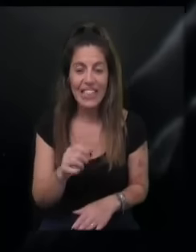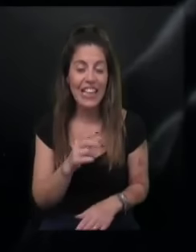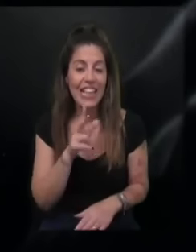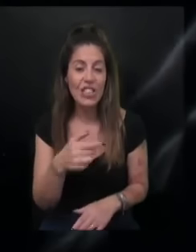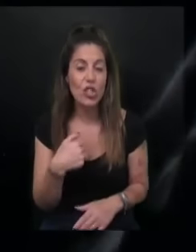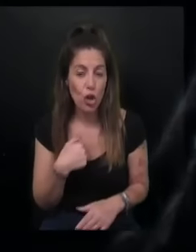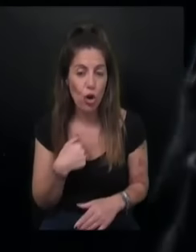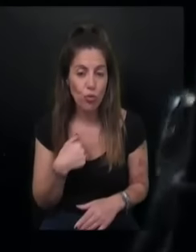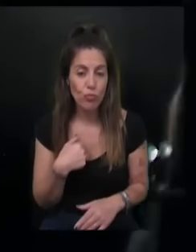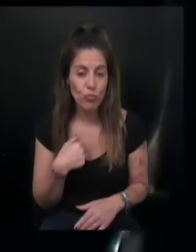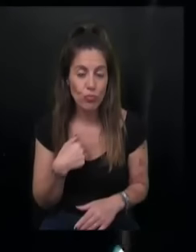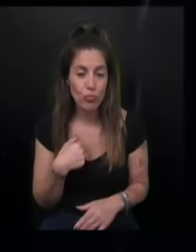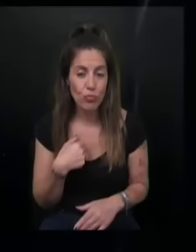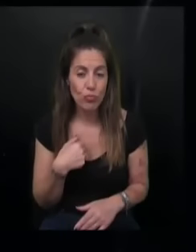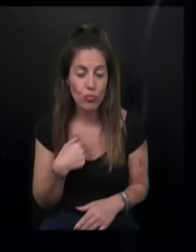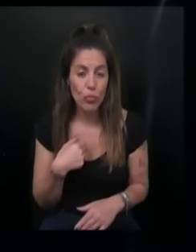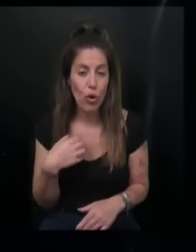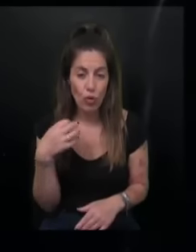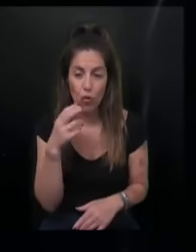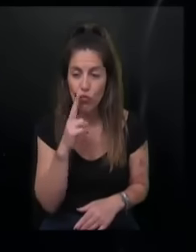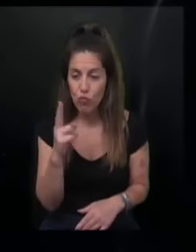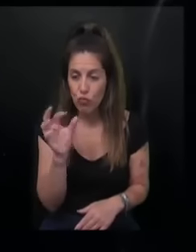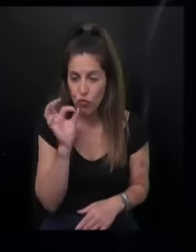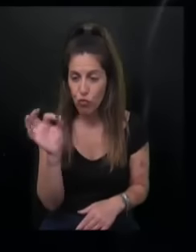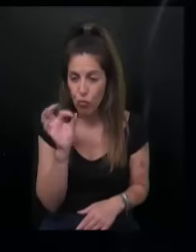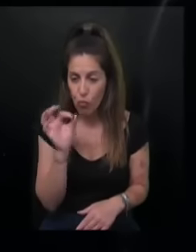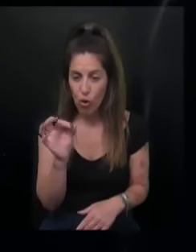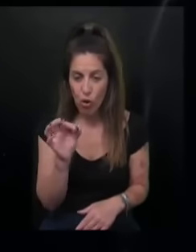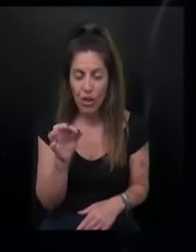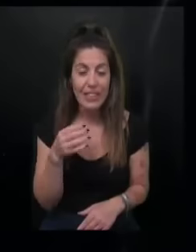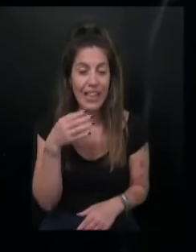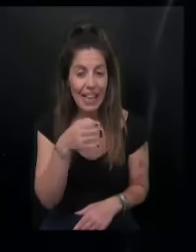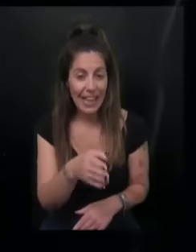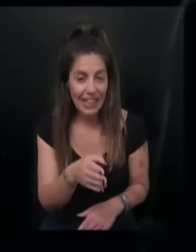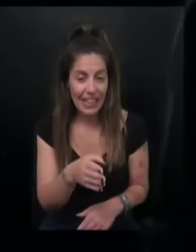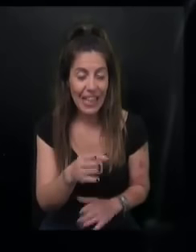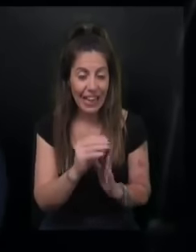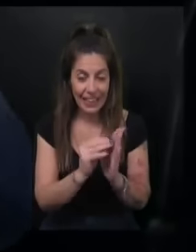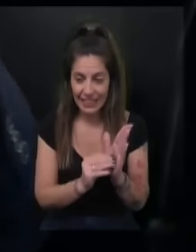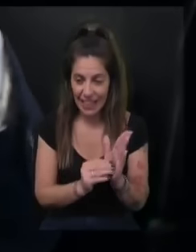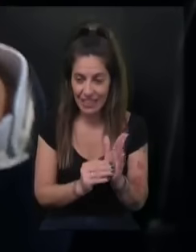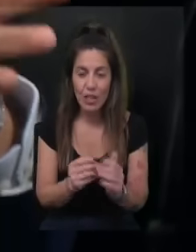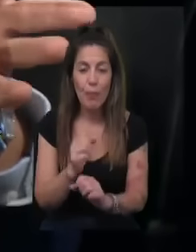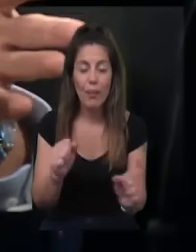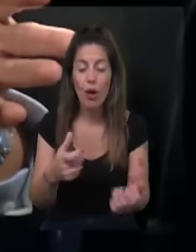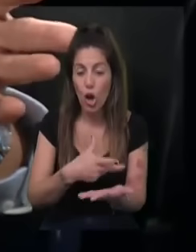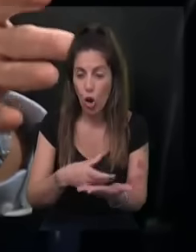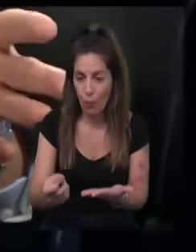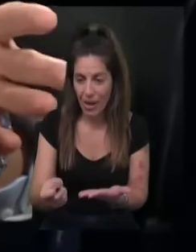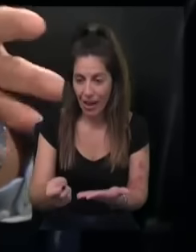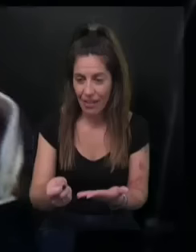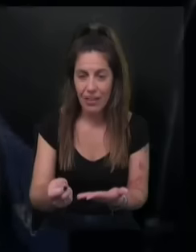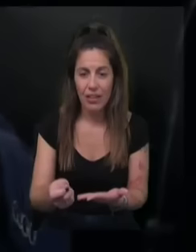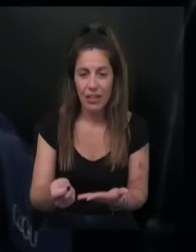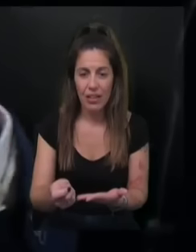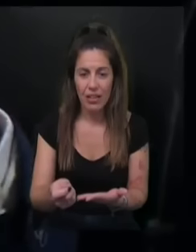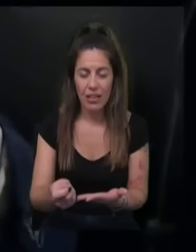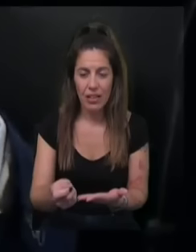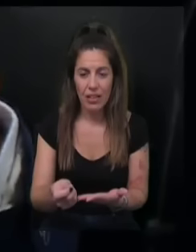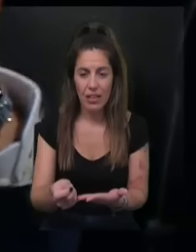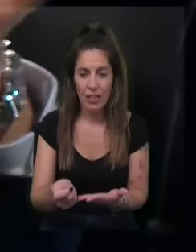consumo no porque tienen que ir a una a un al correo registrarse para poder comprar este